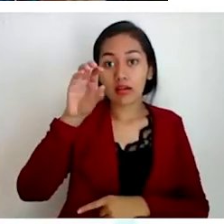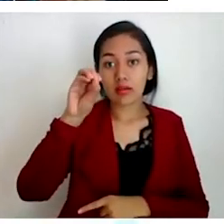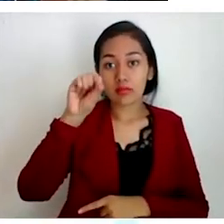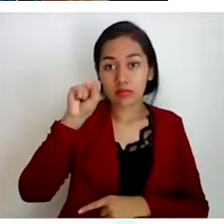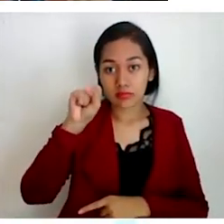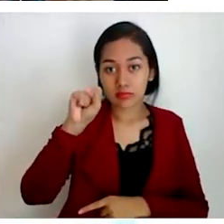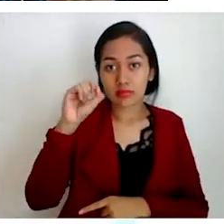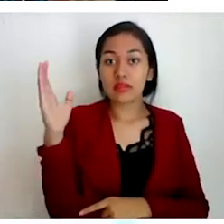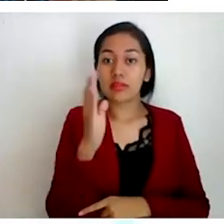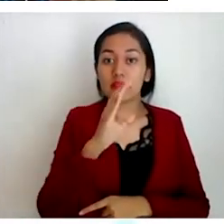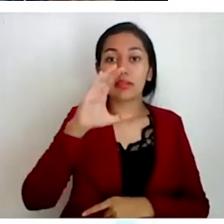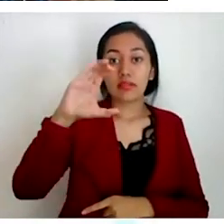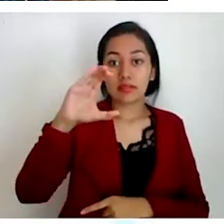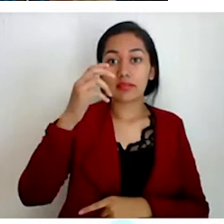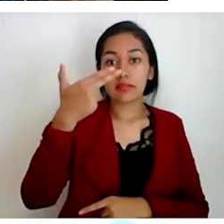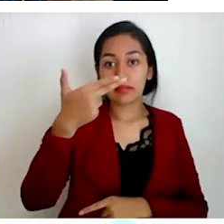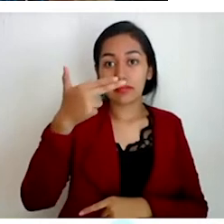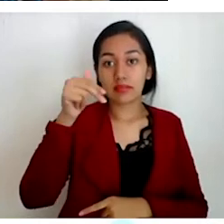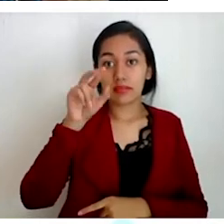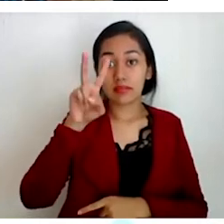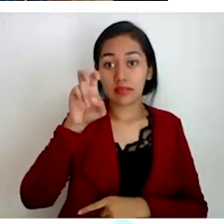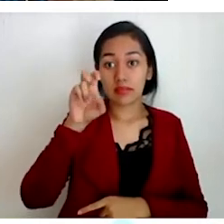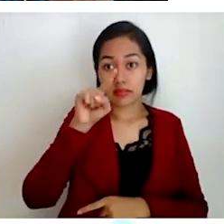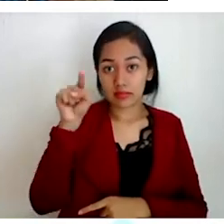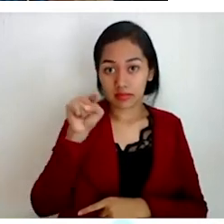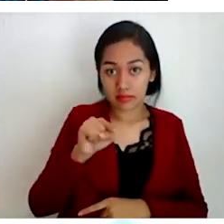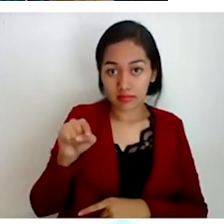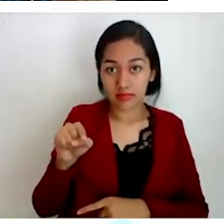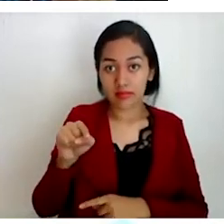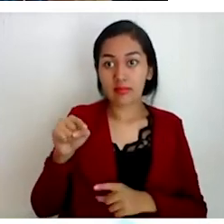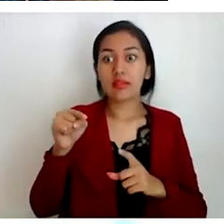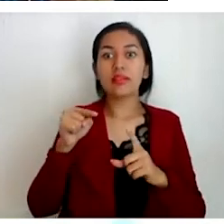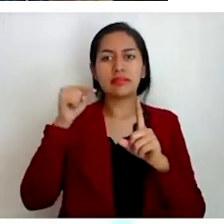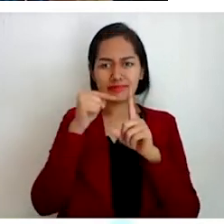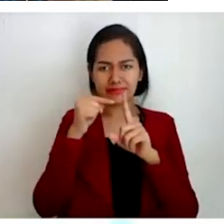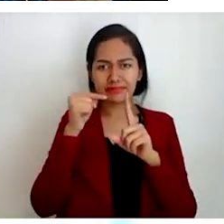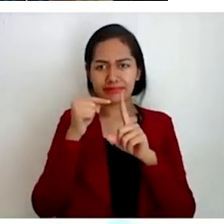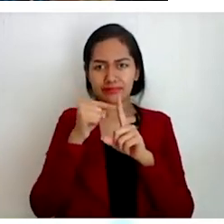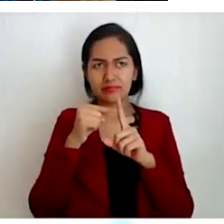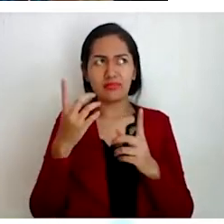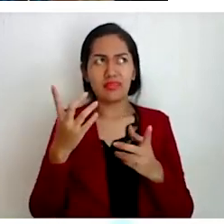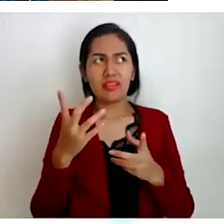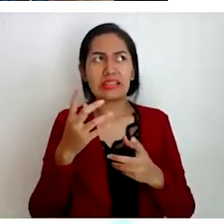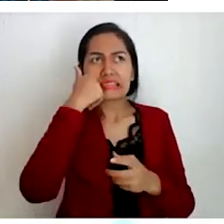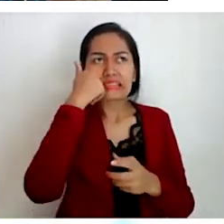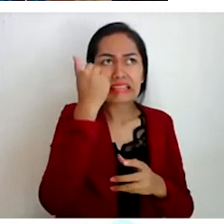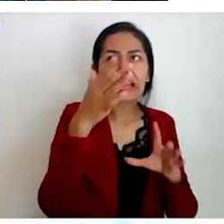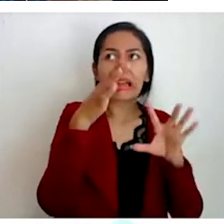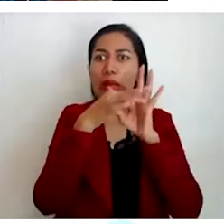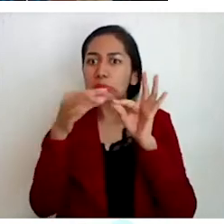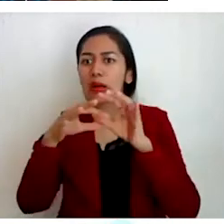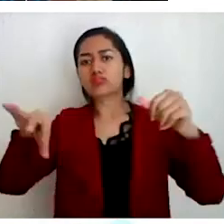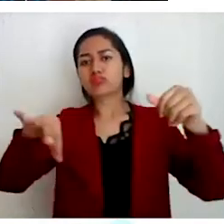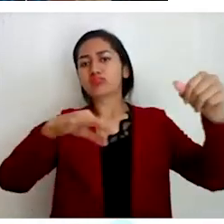saber si se puede consultar el trabajo que usted ha desarrollado en el CEICH, en algún libro o